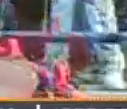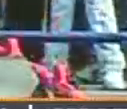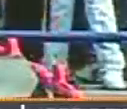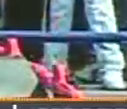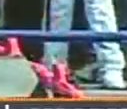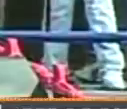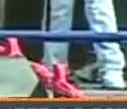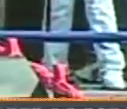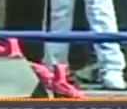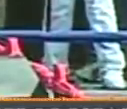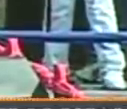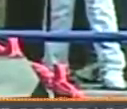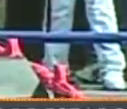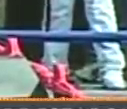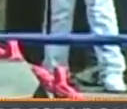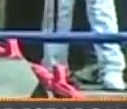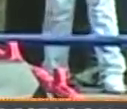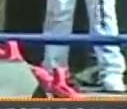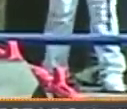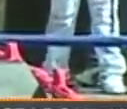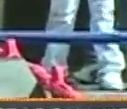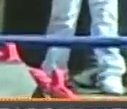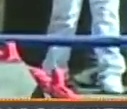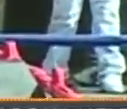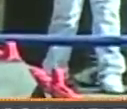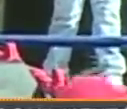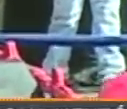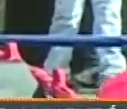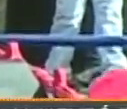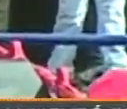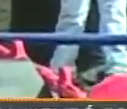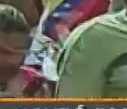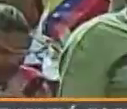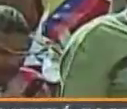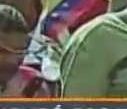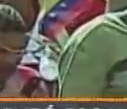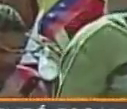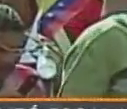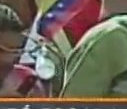¿Quién elige al presidente de la República Bolivariana de Venezuela?